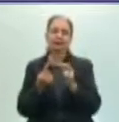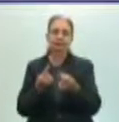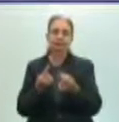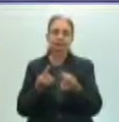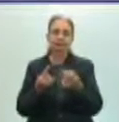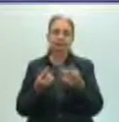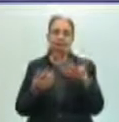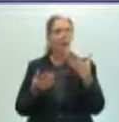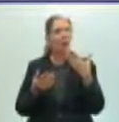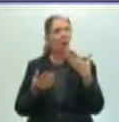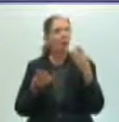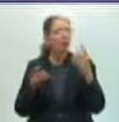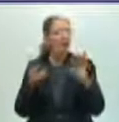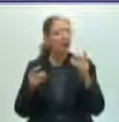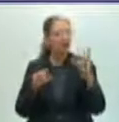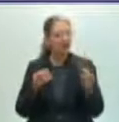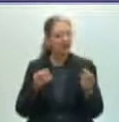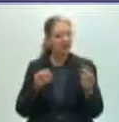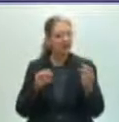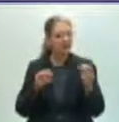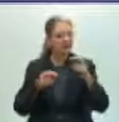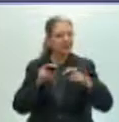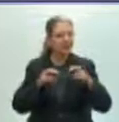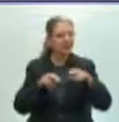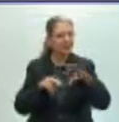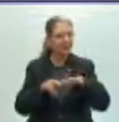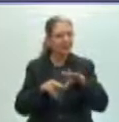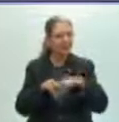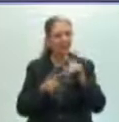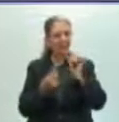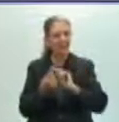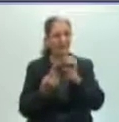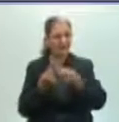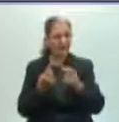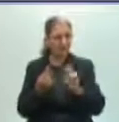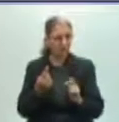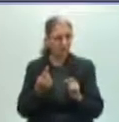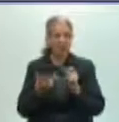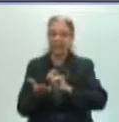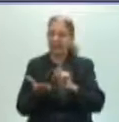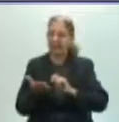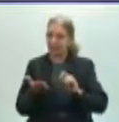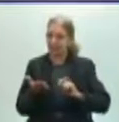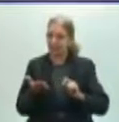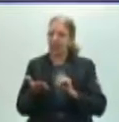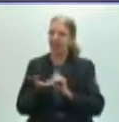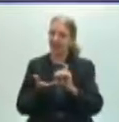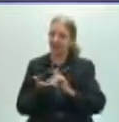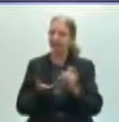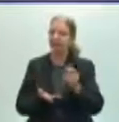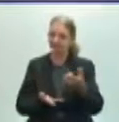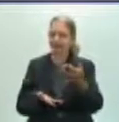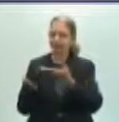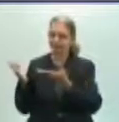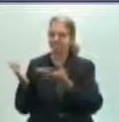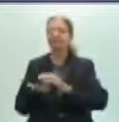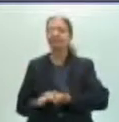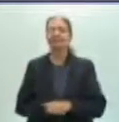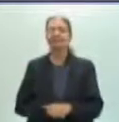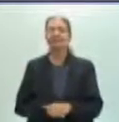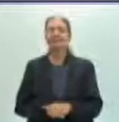dedicaron para la siembra de plátano? Muy rápido, copia este inciso.